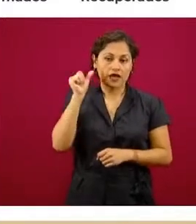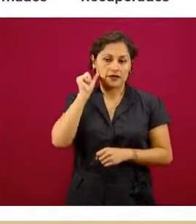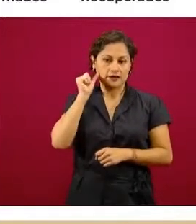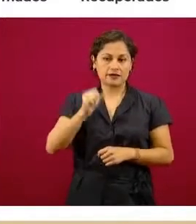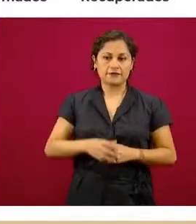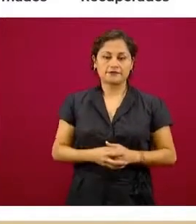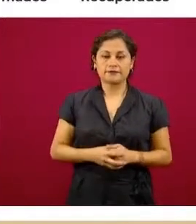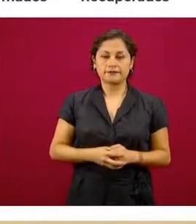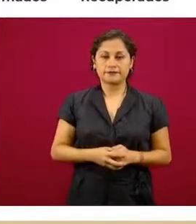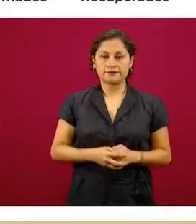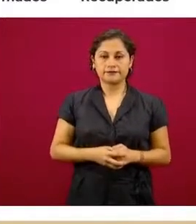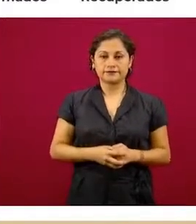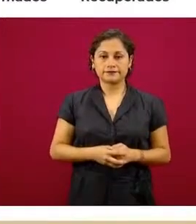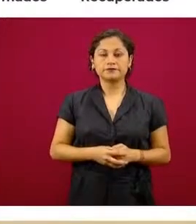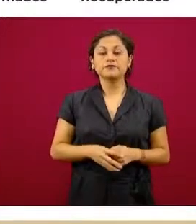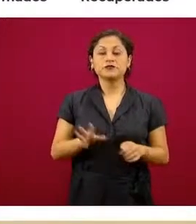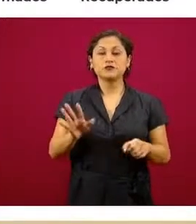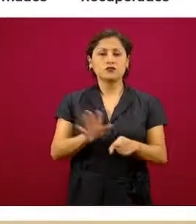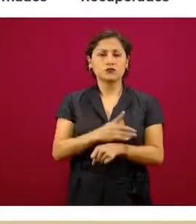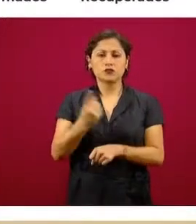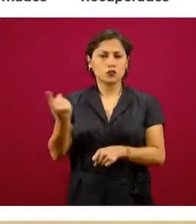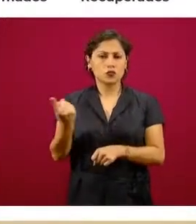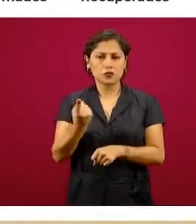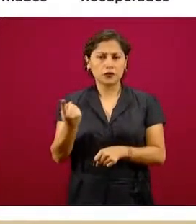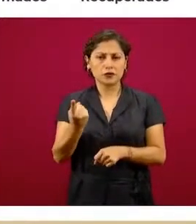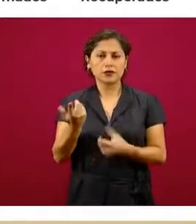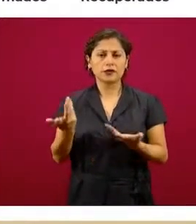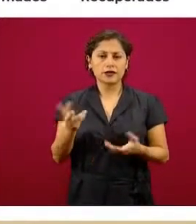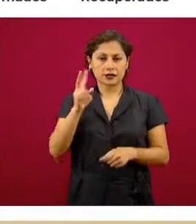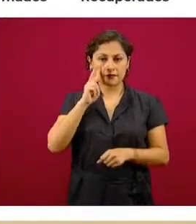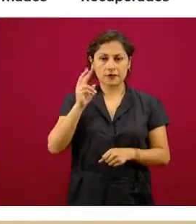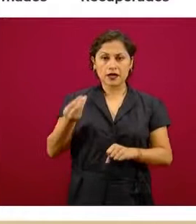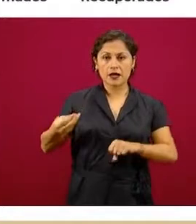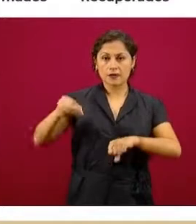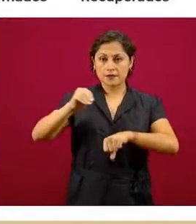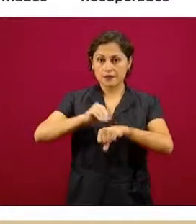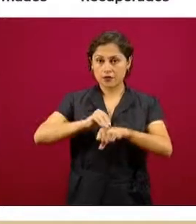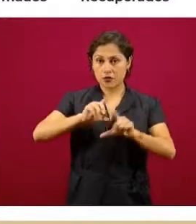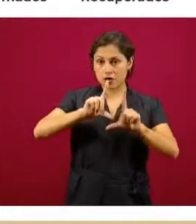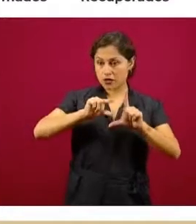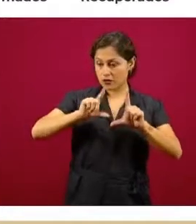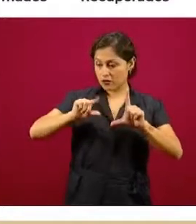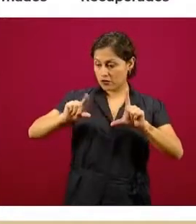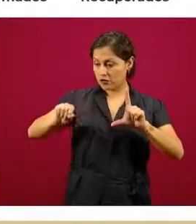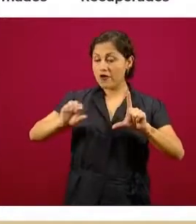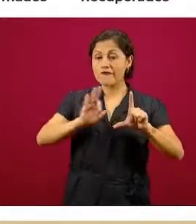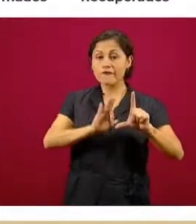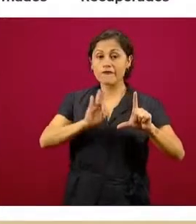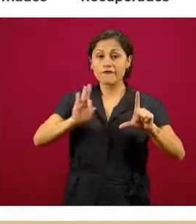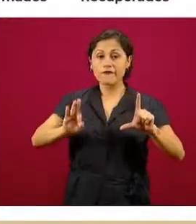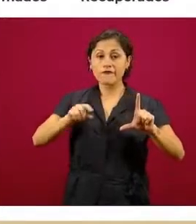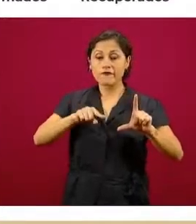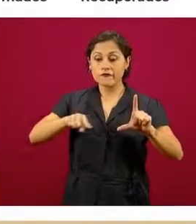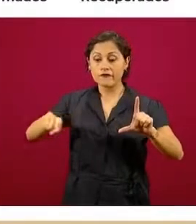porque están graficados por la fecha de recuperación. Esto no es por fecha de inicio de